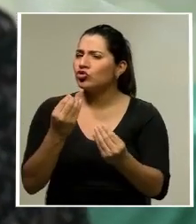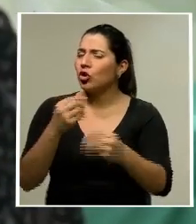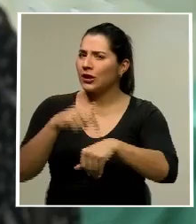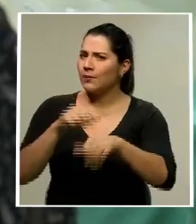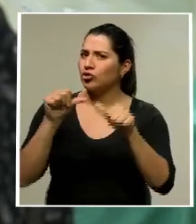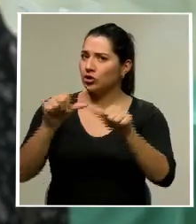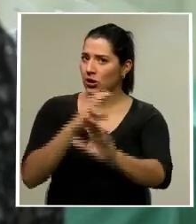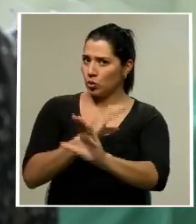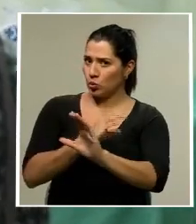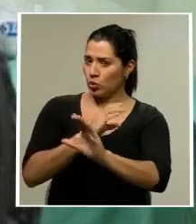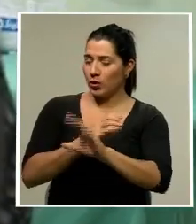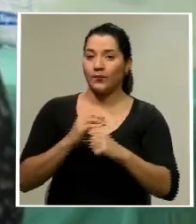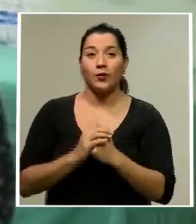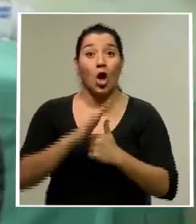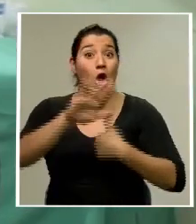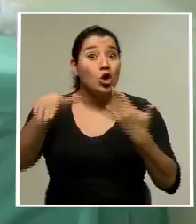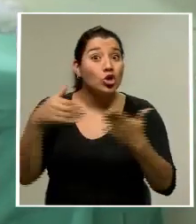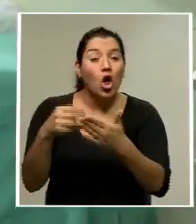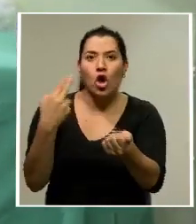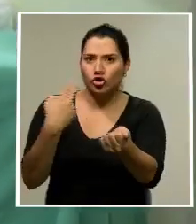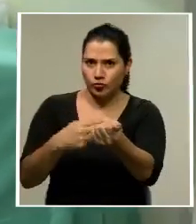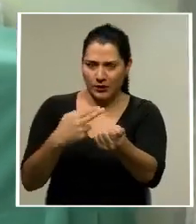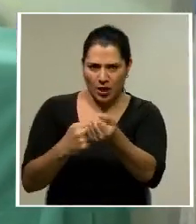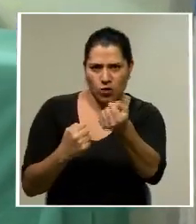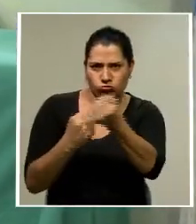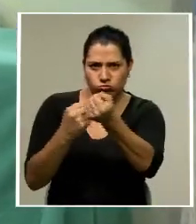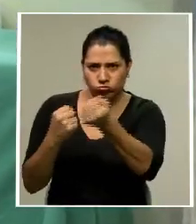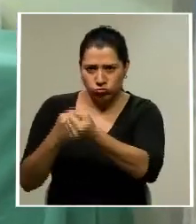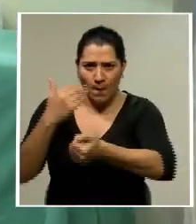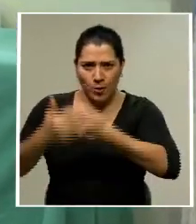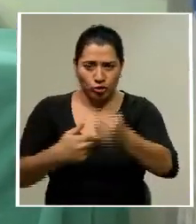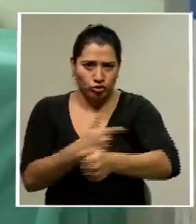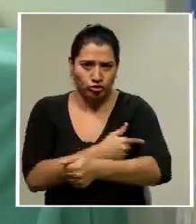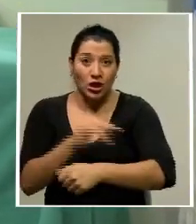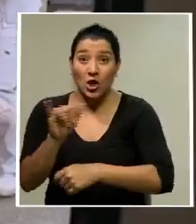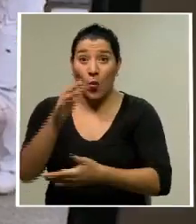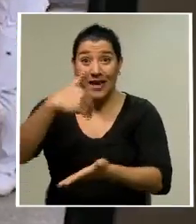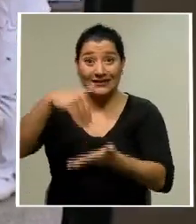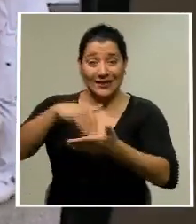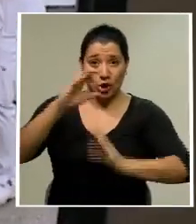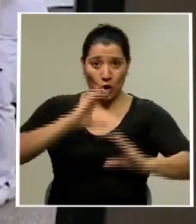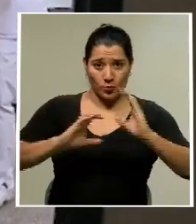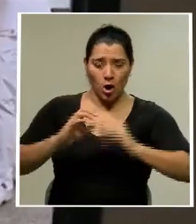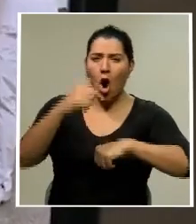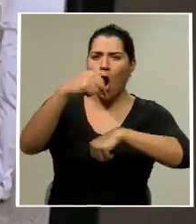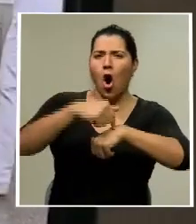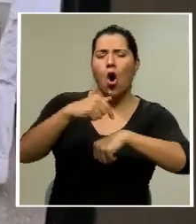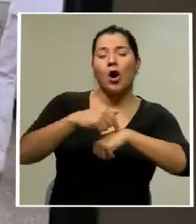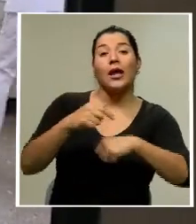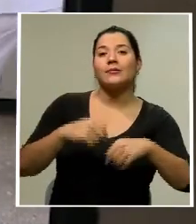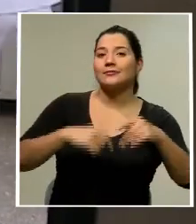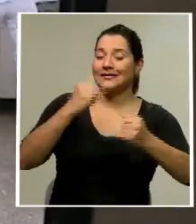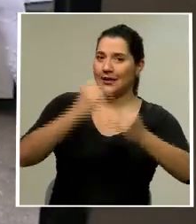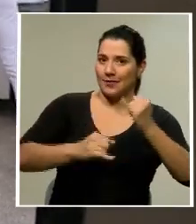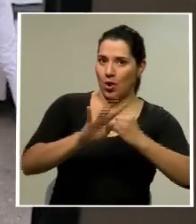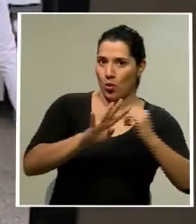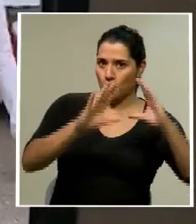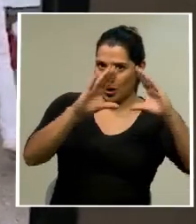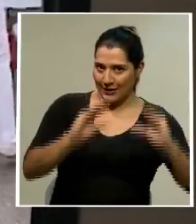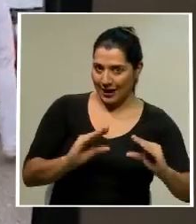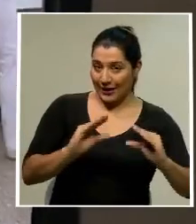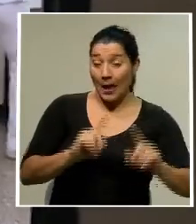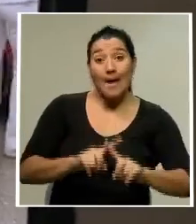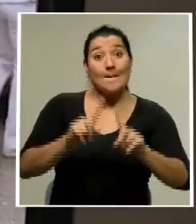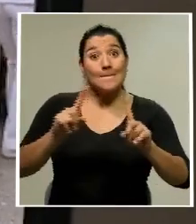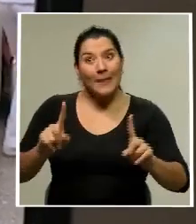los hospitales se sumarán a esta campaña, al igual que varios centros comerciales. El horario regular será hasta las 4 de la tarde, mientras que el